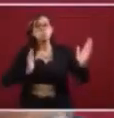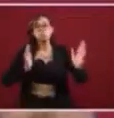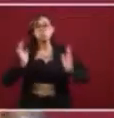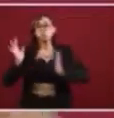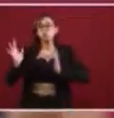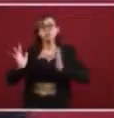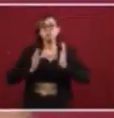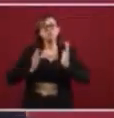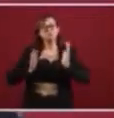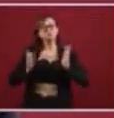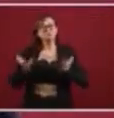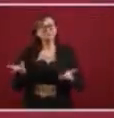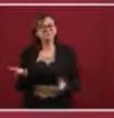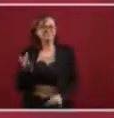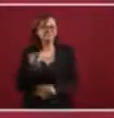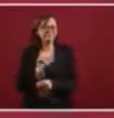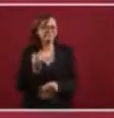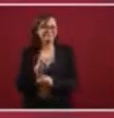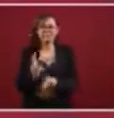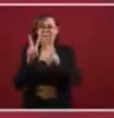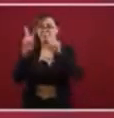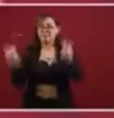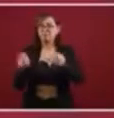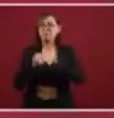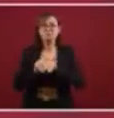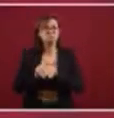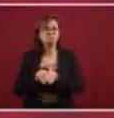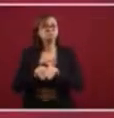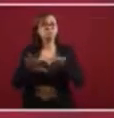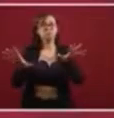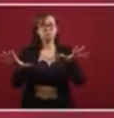asunto que se está ventilando tiene que ver